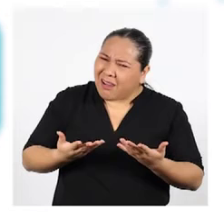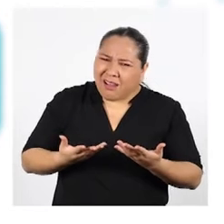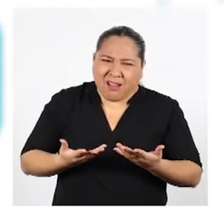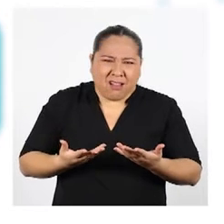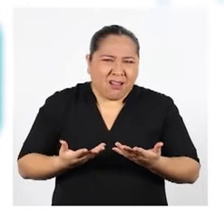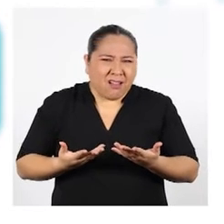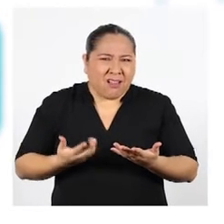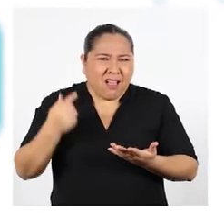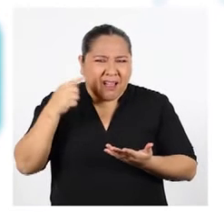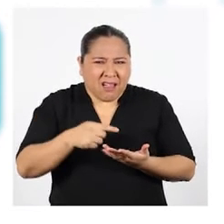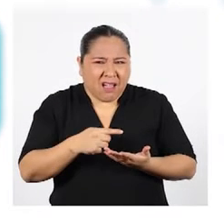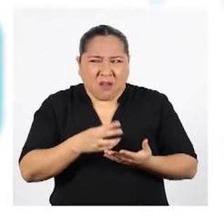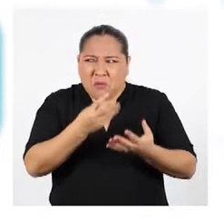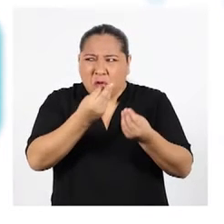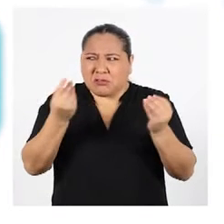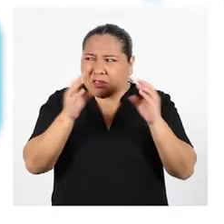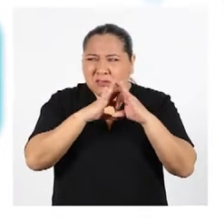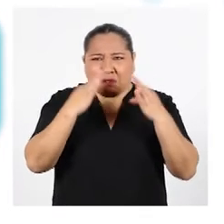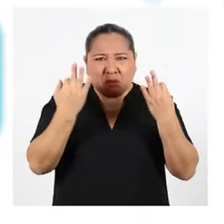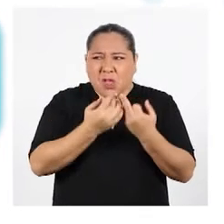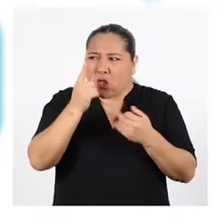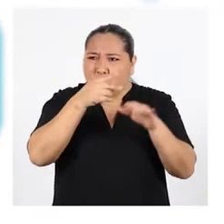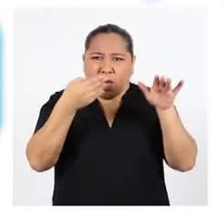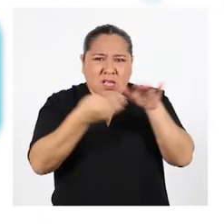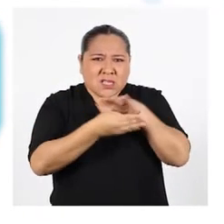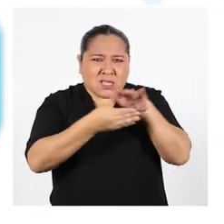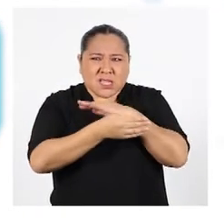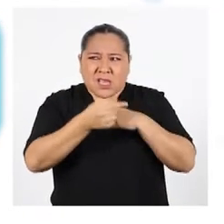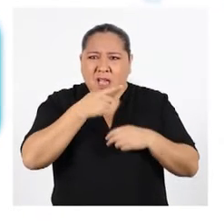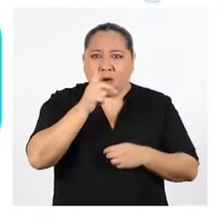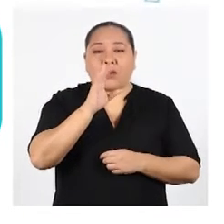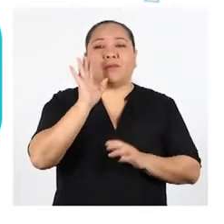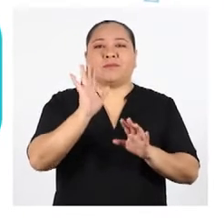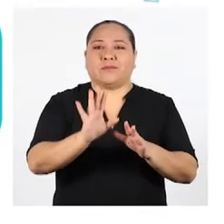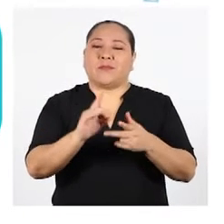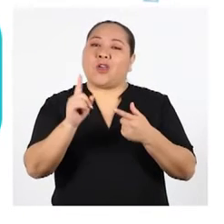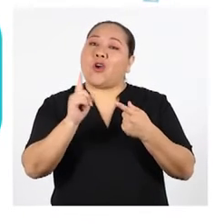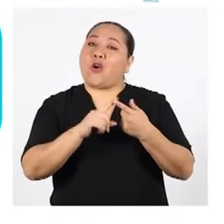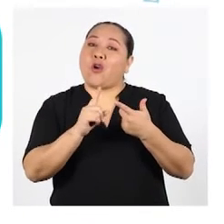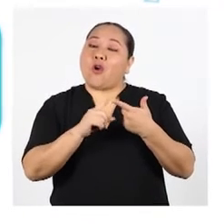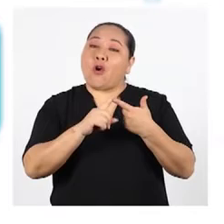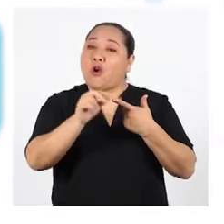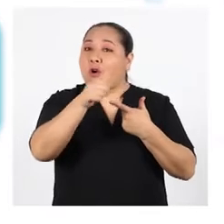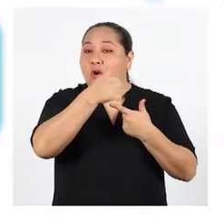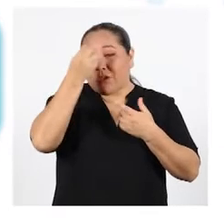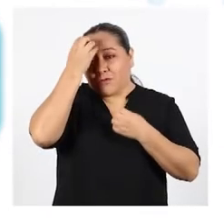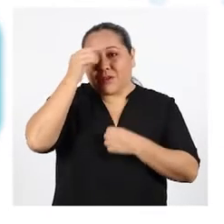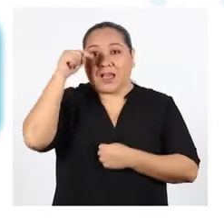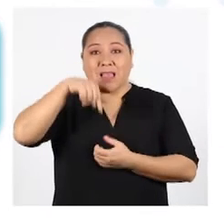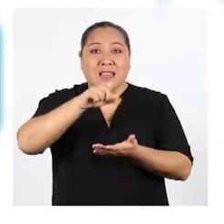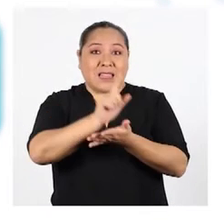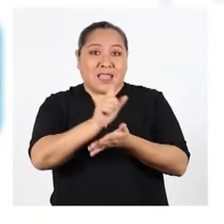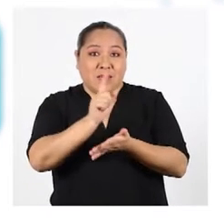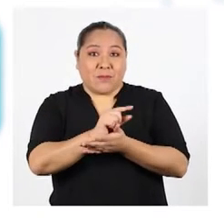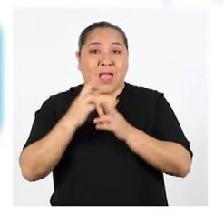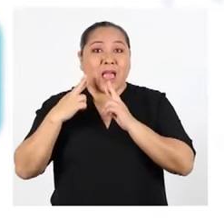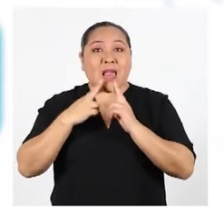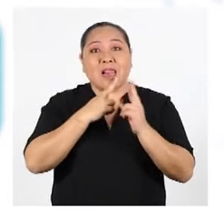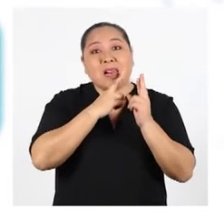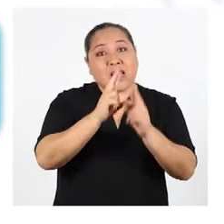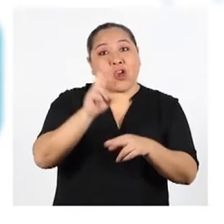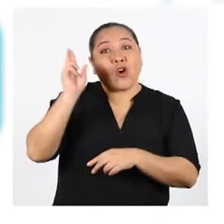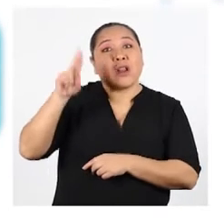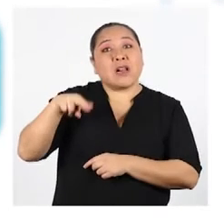posible? Pero entonces, ¿por qué muchas familias no acceden a ella? Otro dato importante es este. En Lima, el río